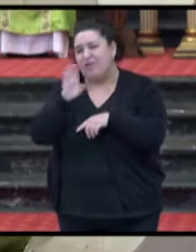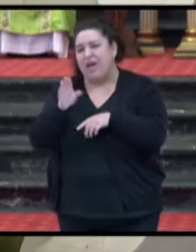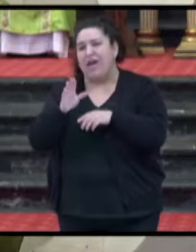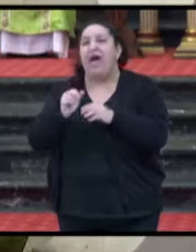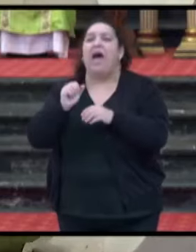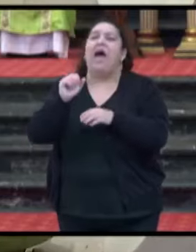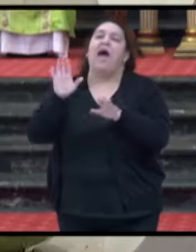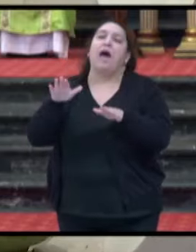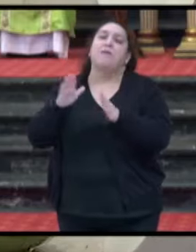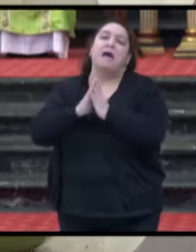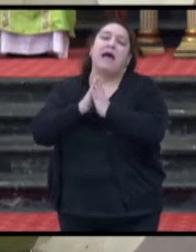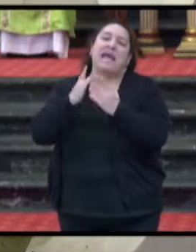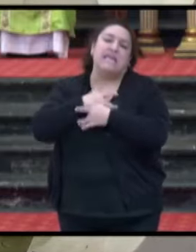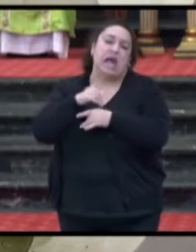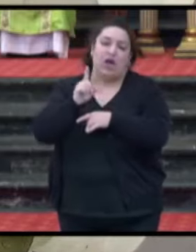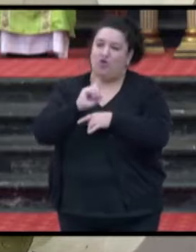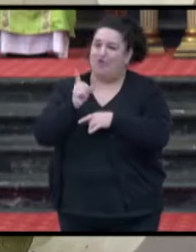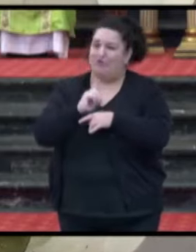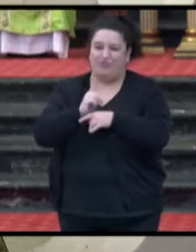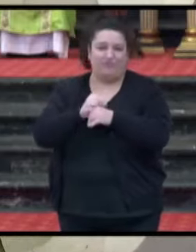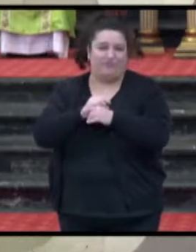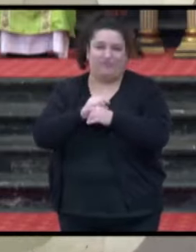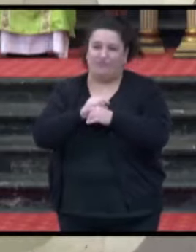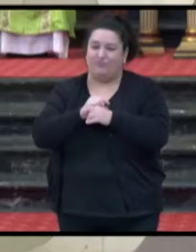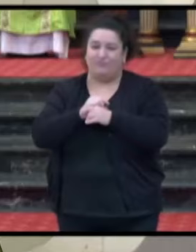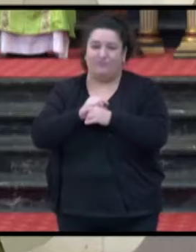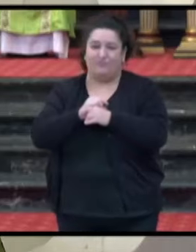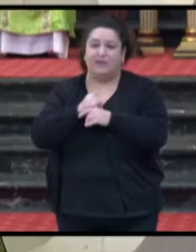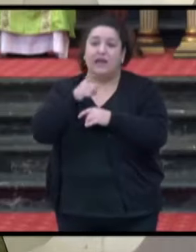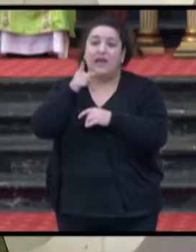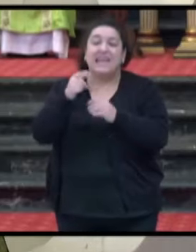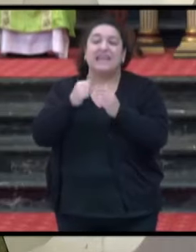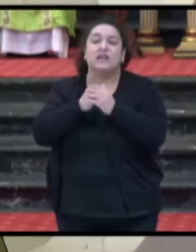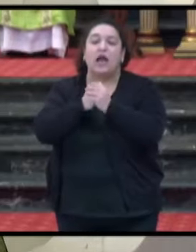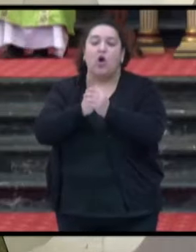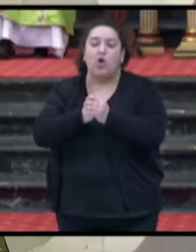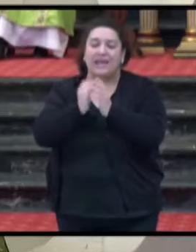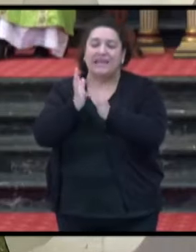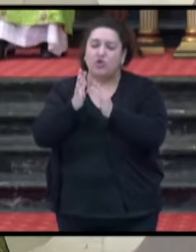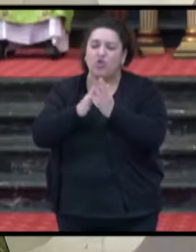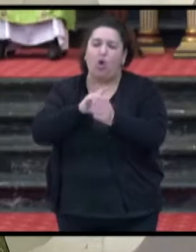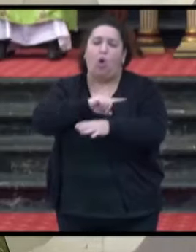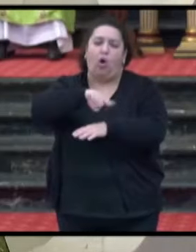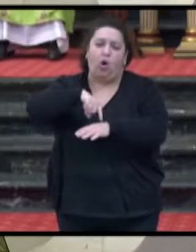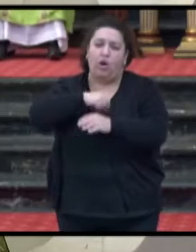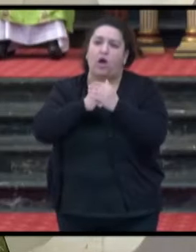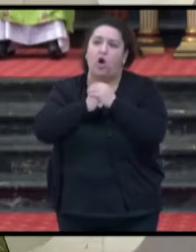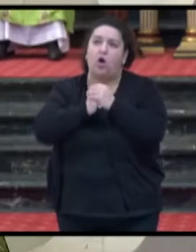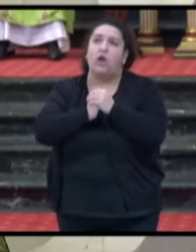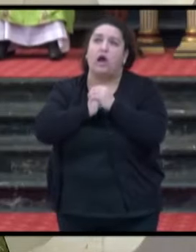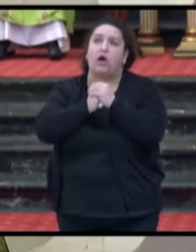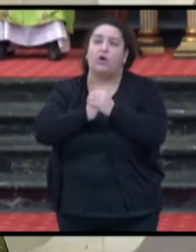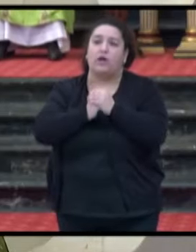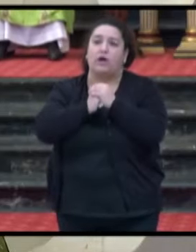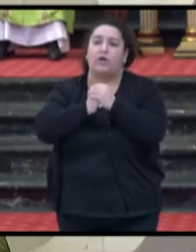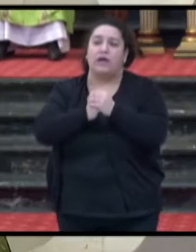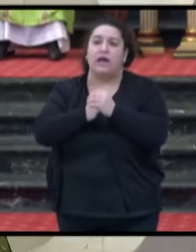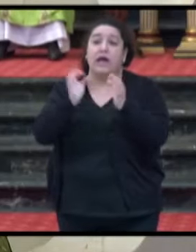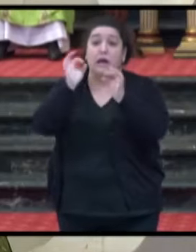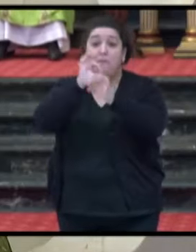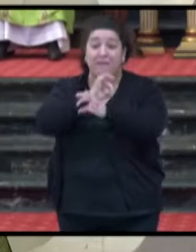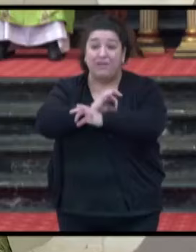María todo es bueno no no Jesucristo dedicaba horas en la